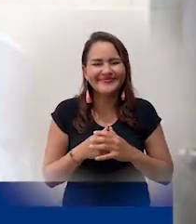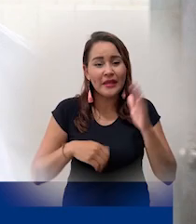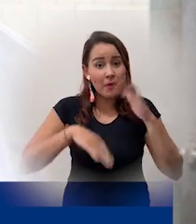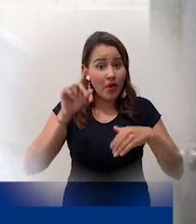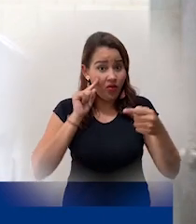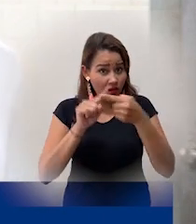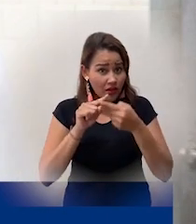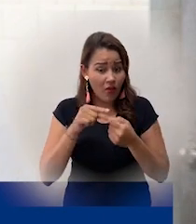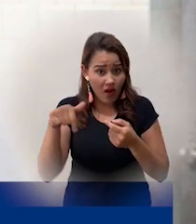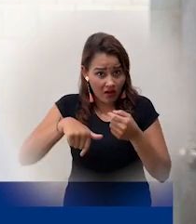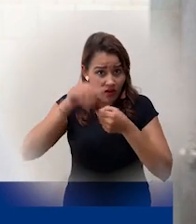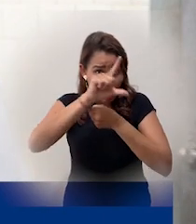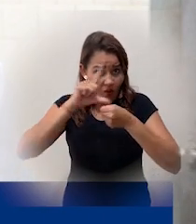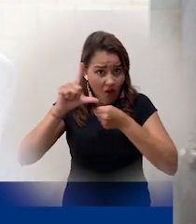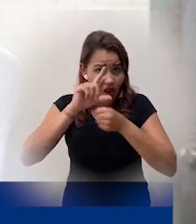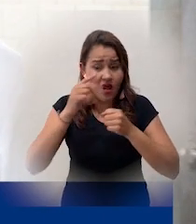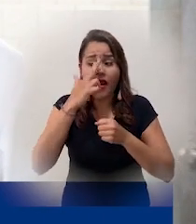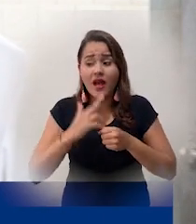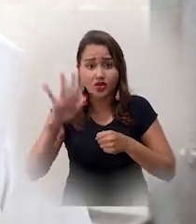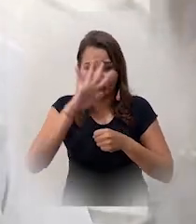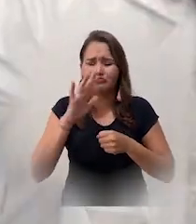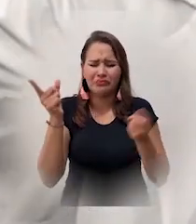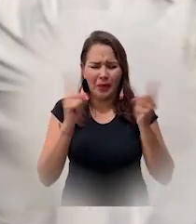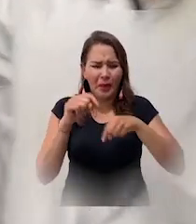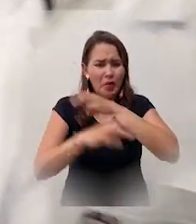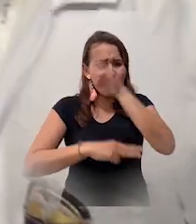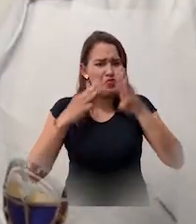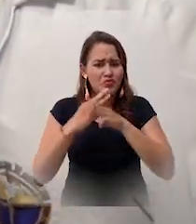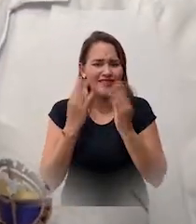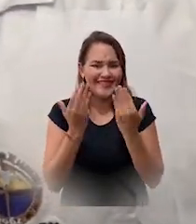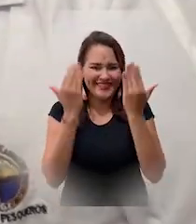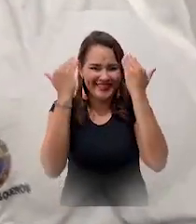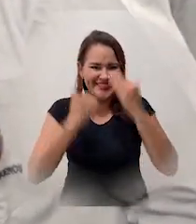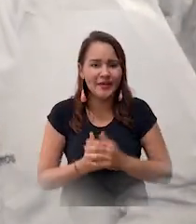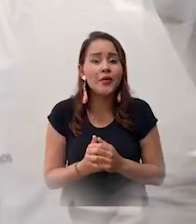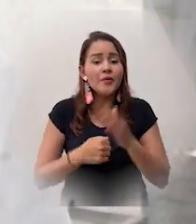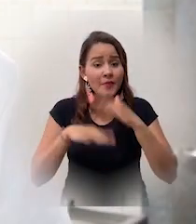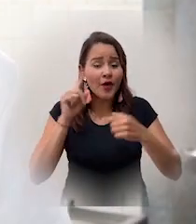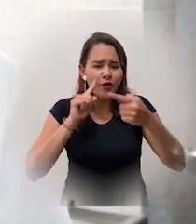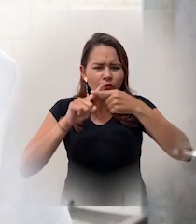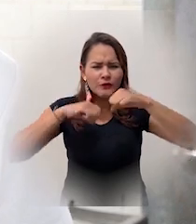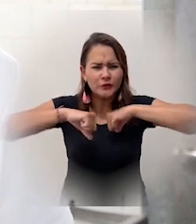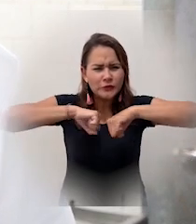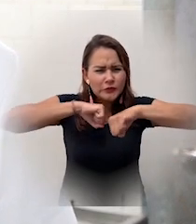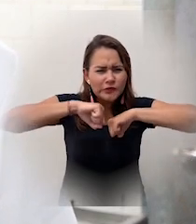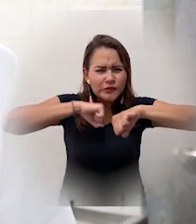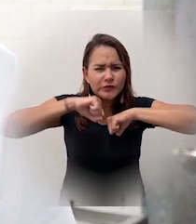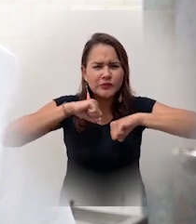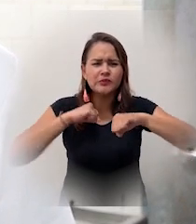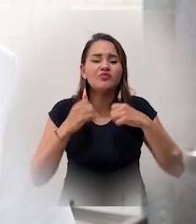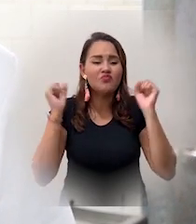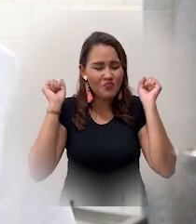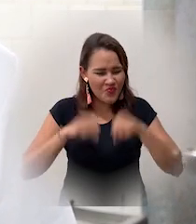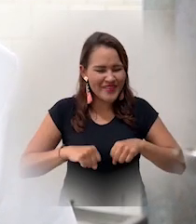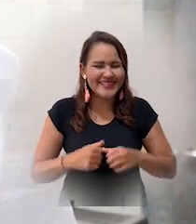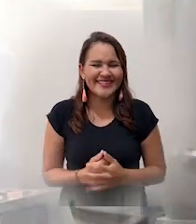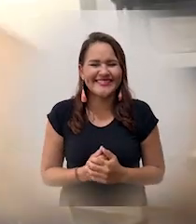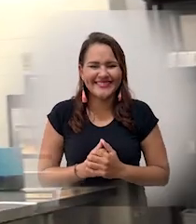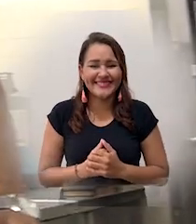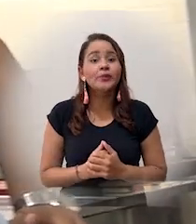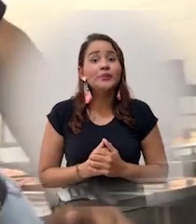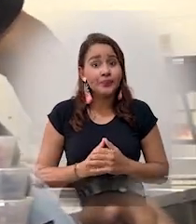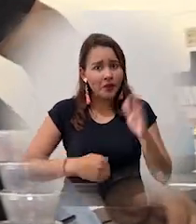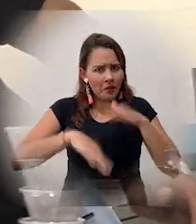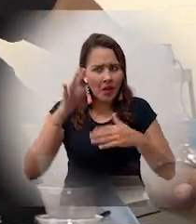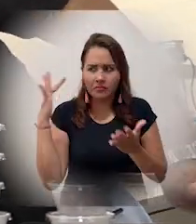se focaliza solamente a nivel local o nacional, sino a nivel mundial. Por esa razón, el prestigio de la Universidad Magdalena aumenta considerablemente.